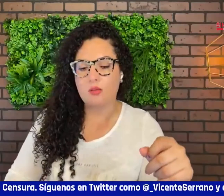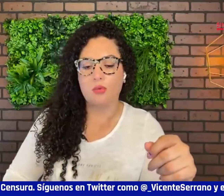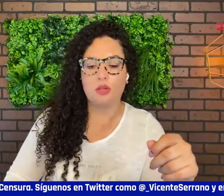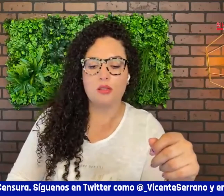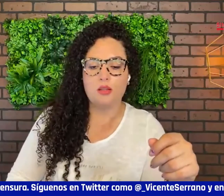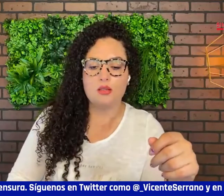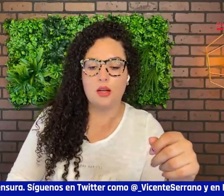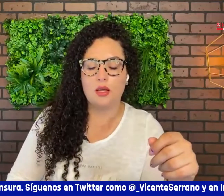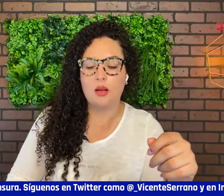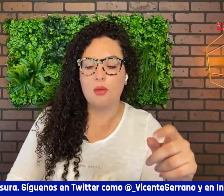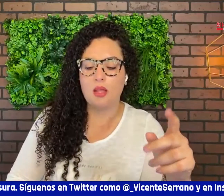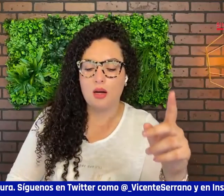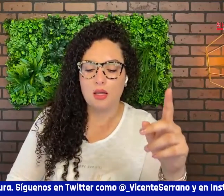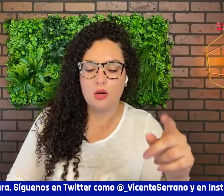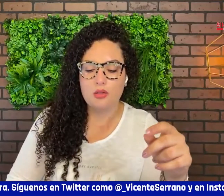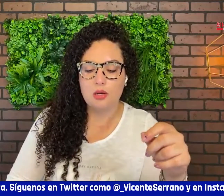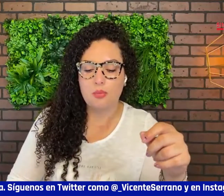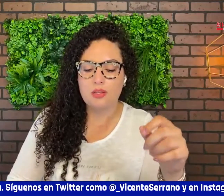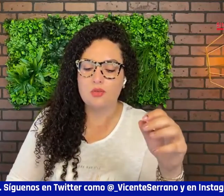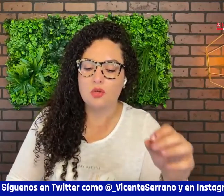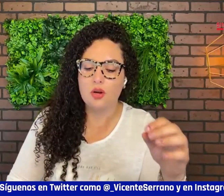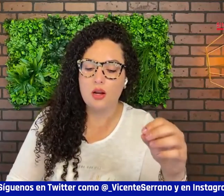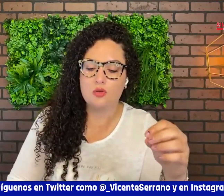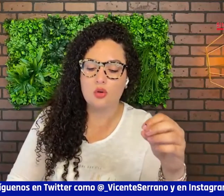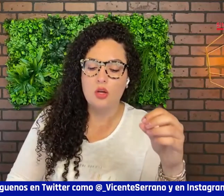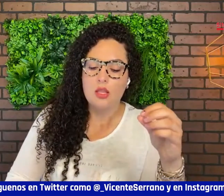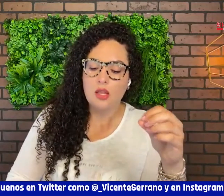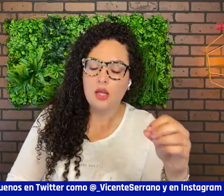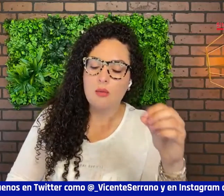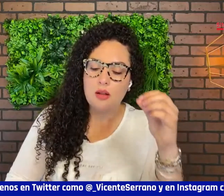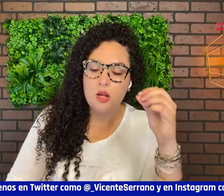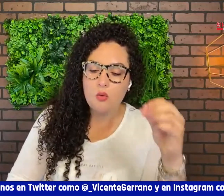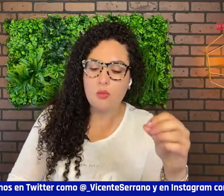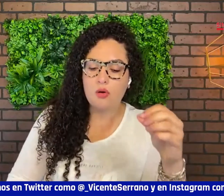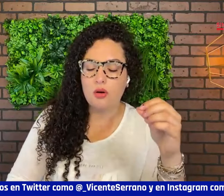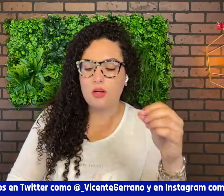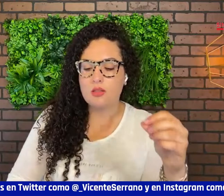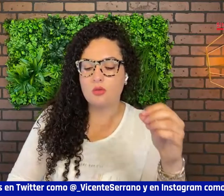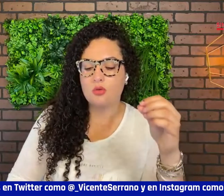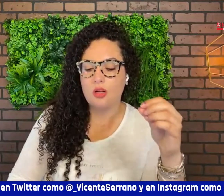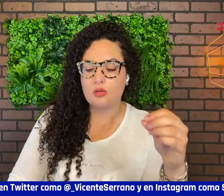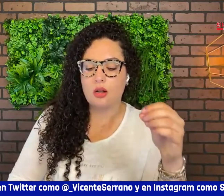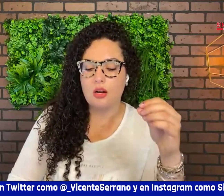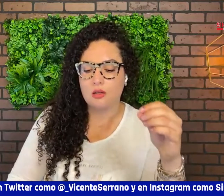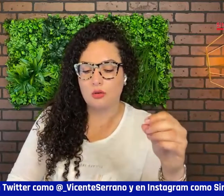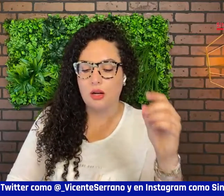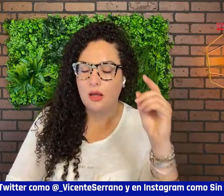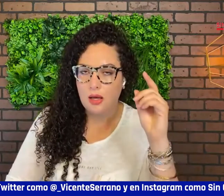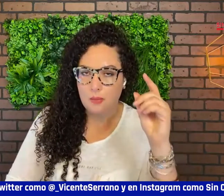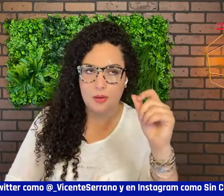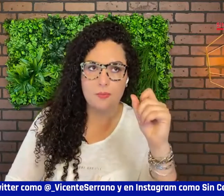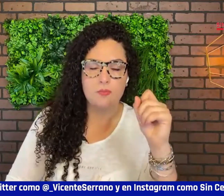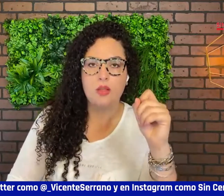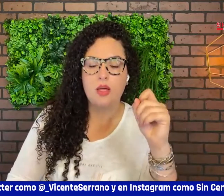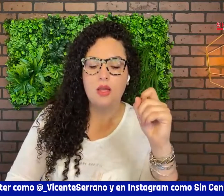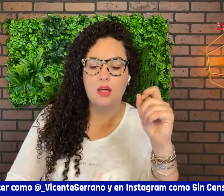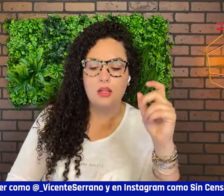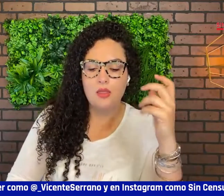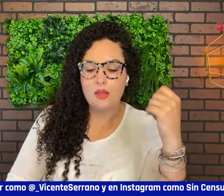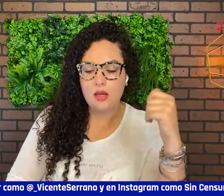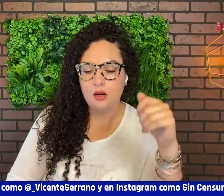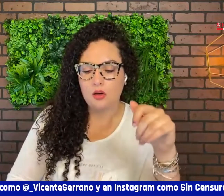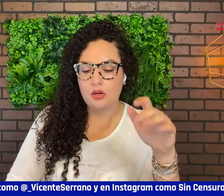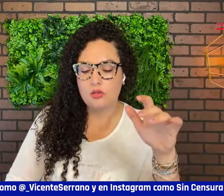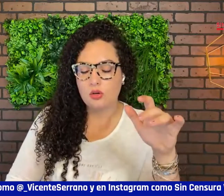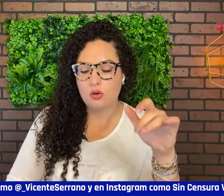cosa que es importante decir aquí en la mañanera, quiero hacer precisión en esto, tiene que ver de nuevo con el Instituto Nacional Electoral. A ver, el